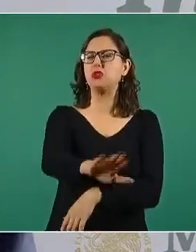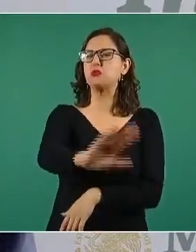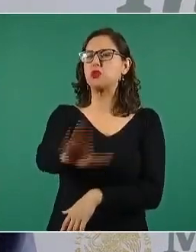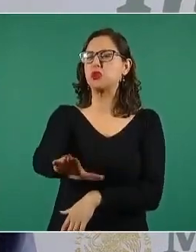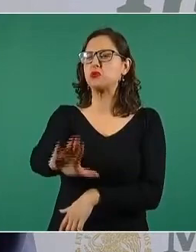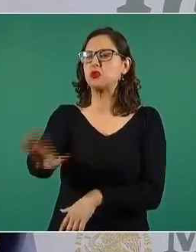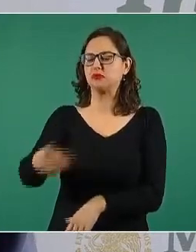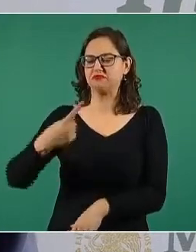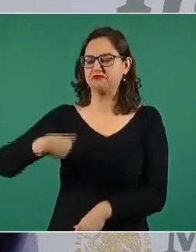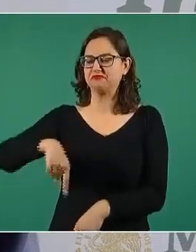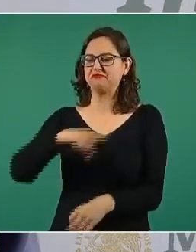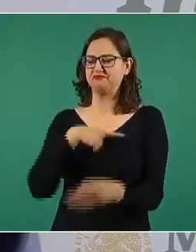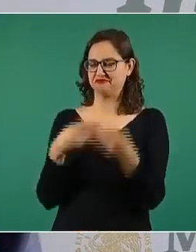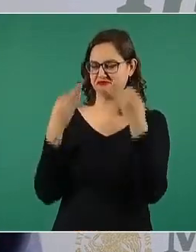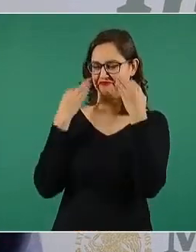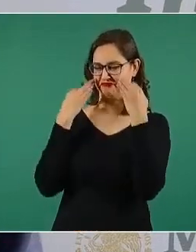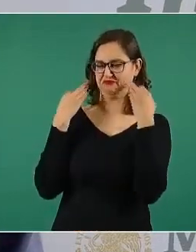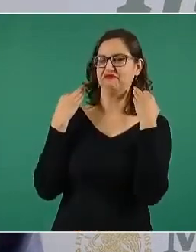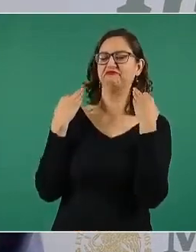delante.